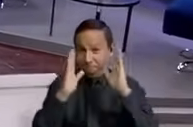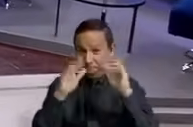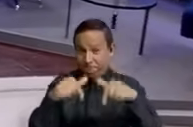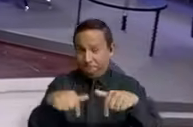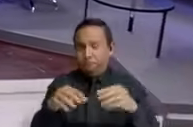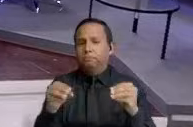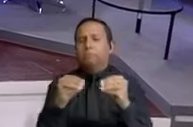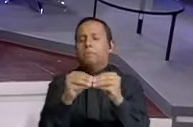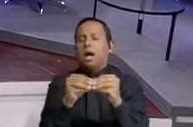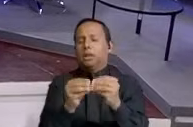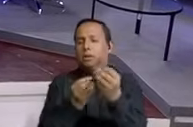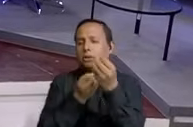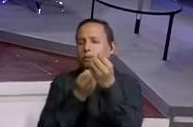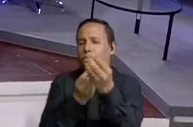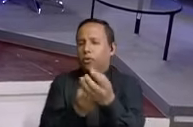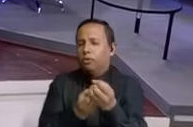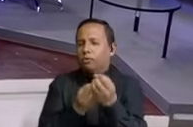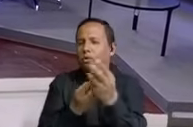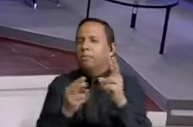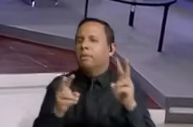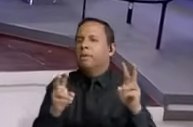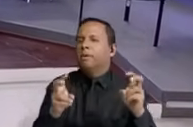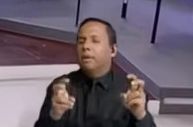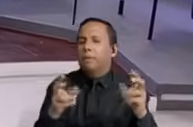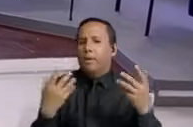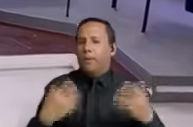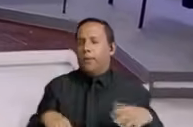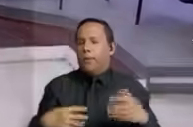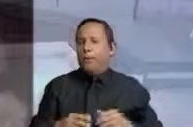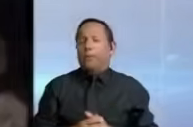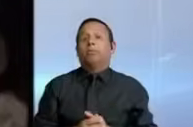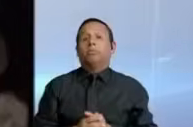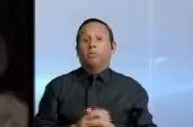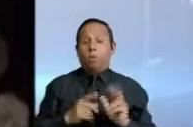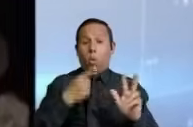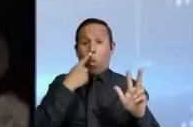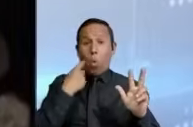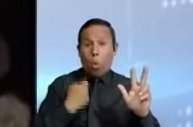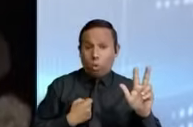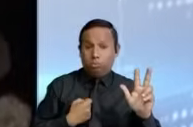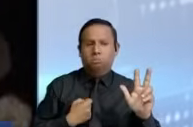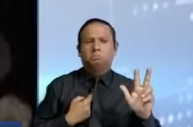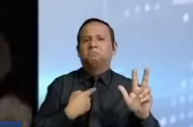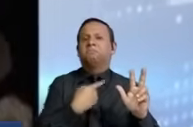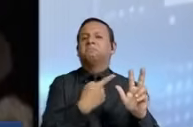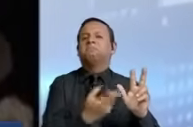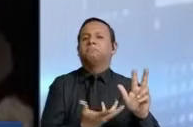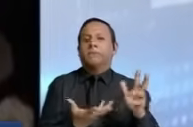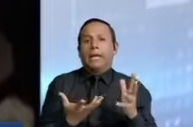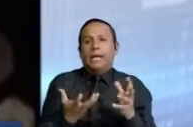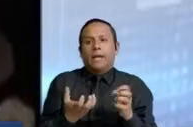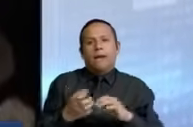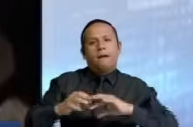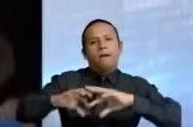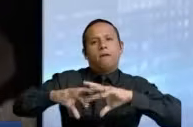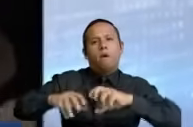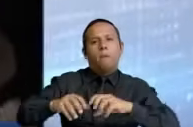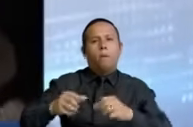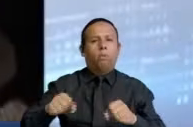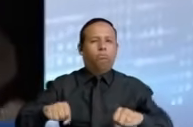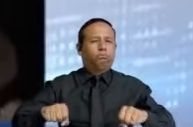comercial pero cuando regresemos de esta pausa atentos porque tres sujetos que pretendían sustraerse una